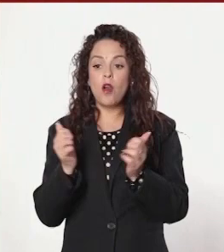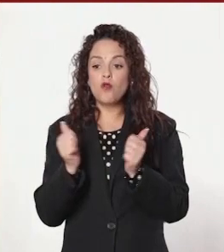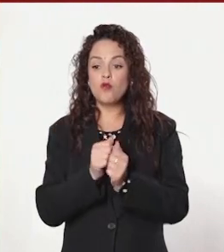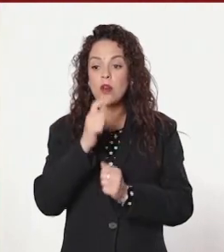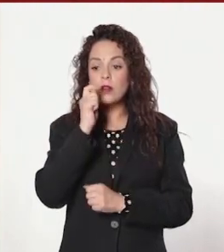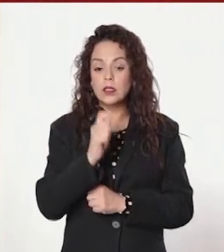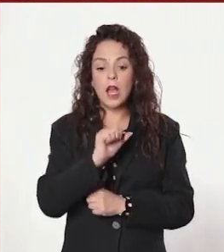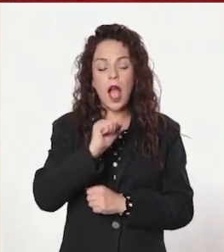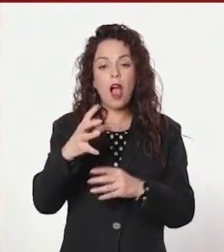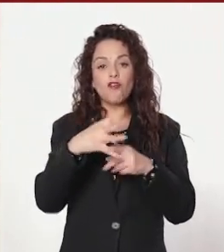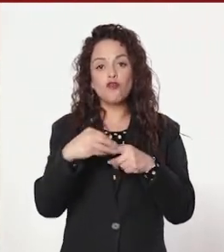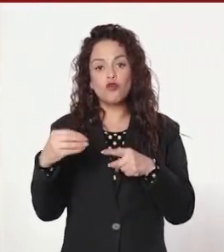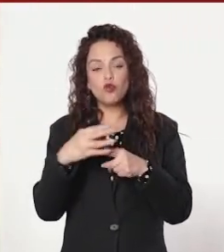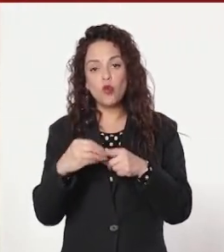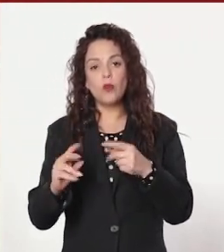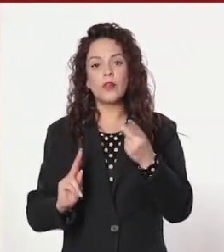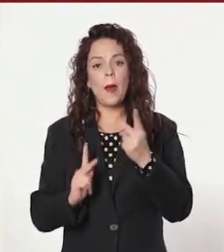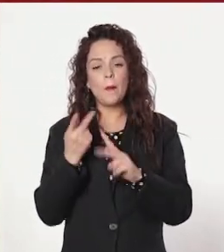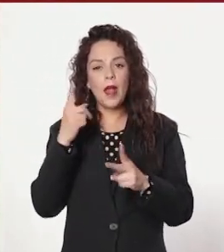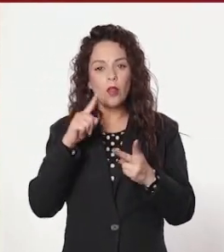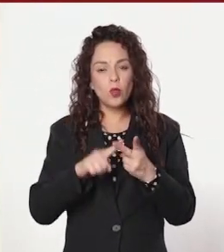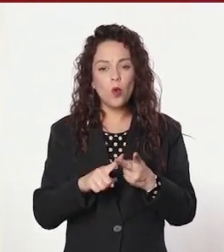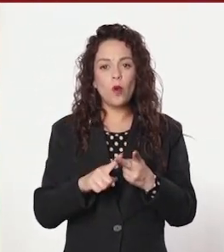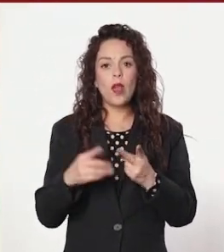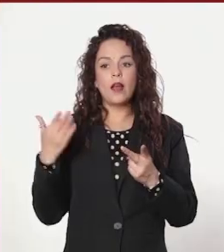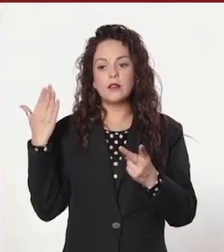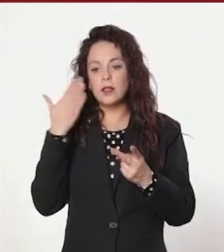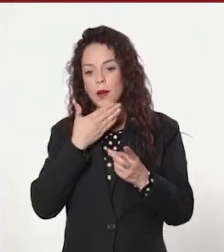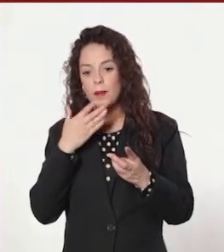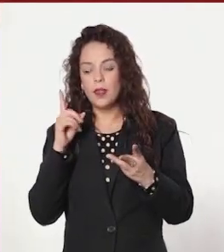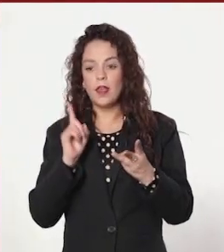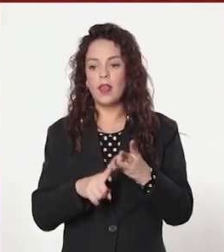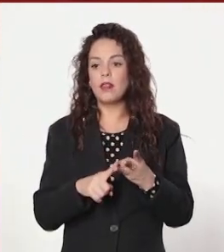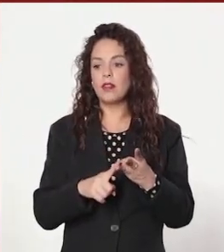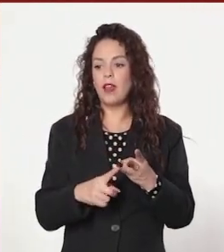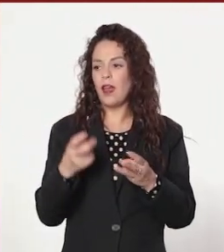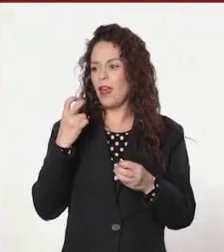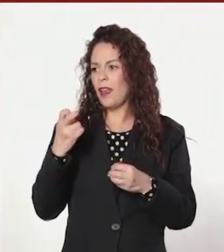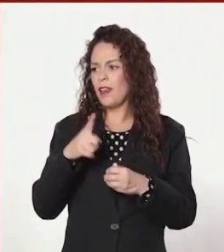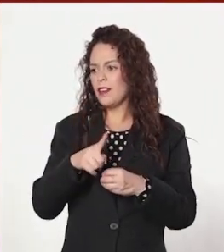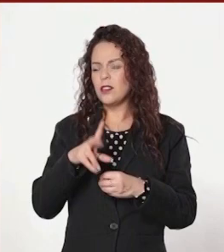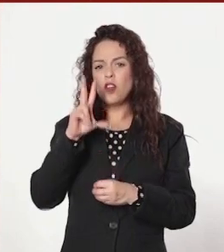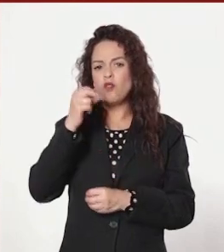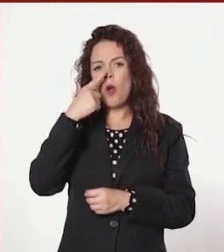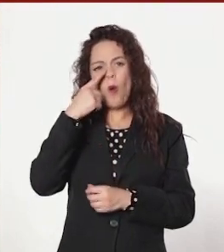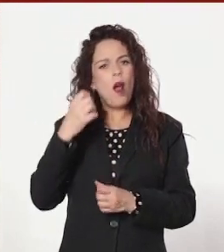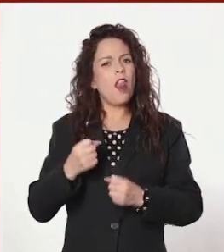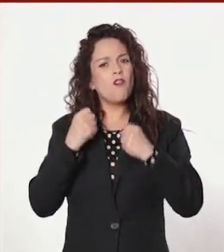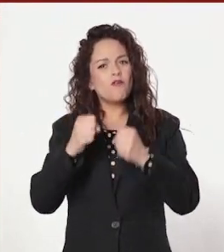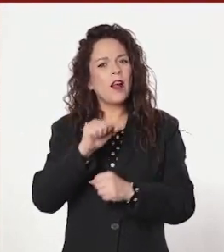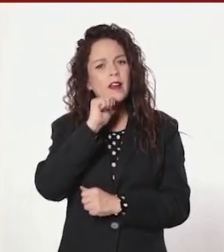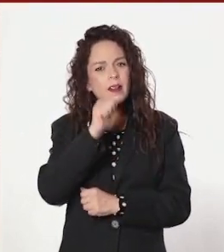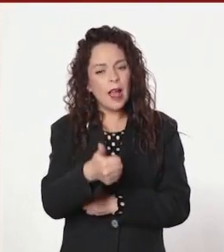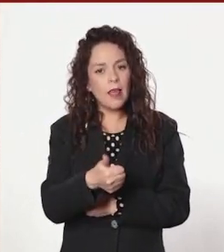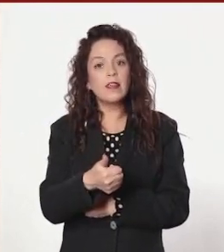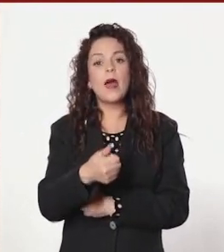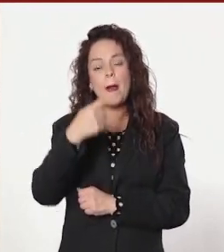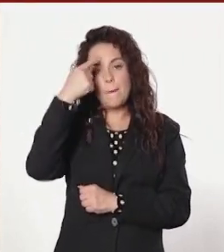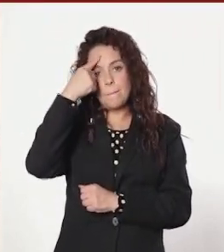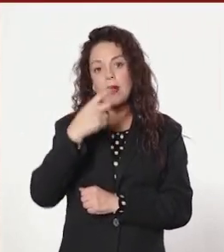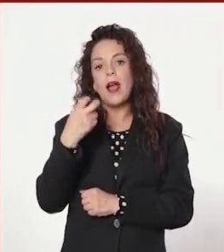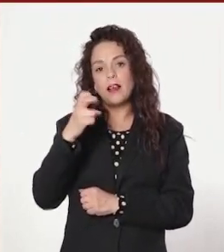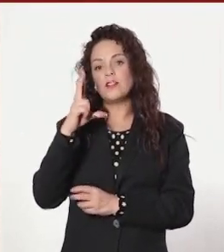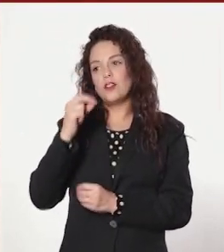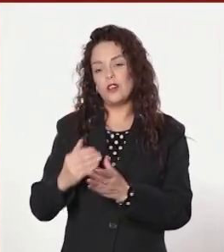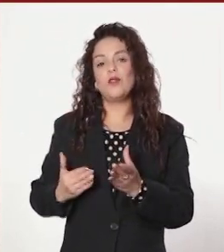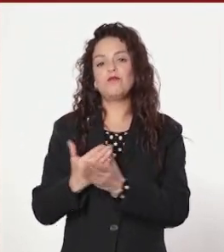desperdicios de fruta, de verdura, las servilletas, con cosas así que no tengan olores muy fuertes para no entrar a